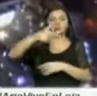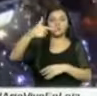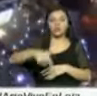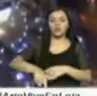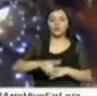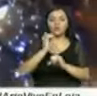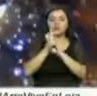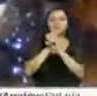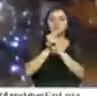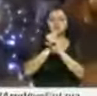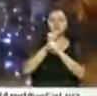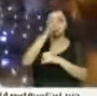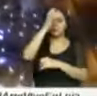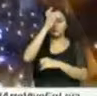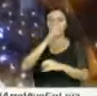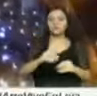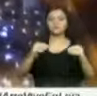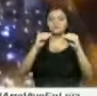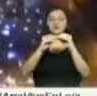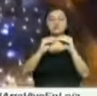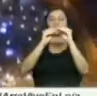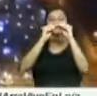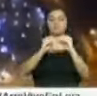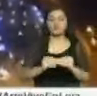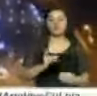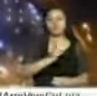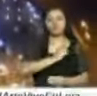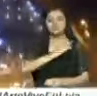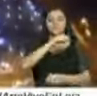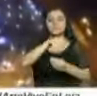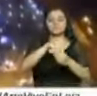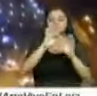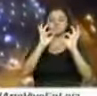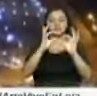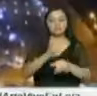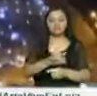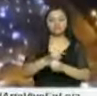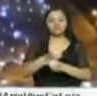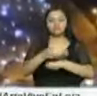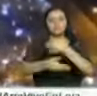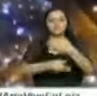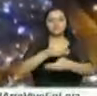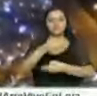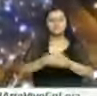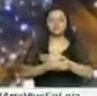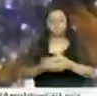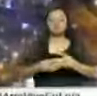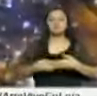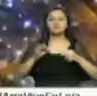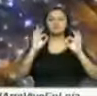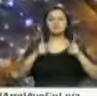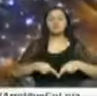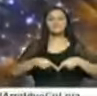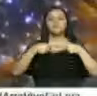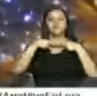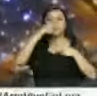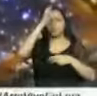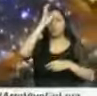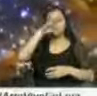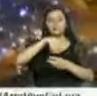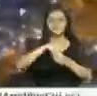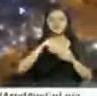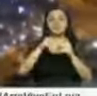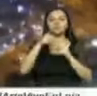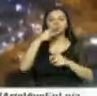instituciones culturales y académicas sólidas que sostienen y generan una intensa vida cultural entre